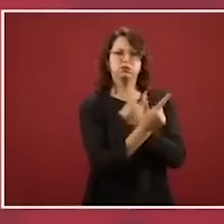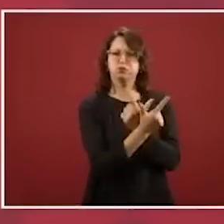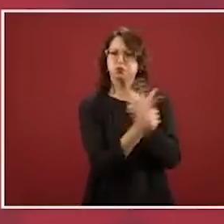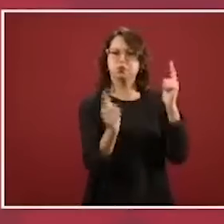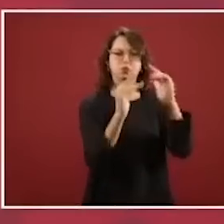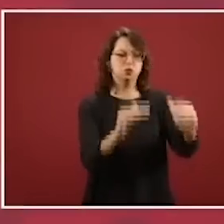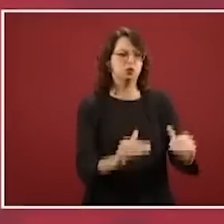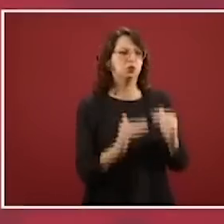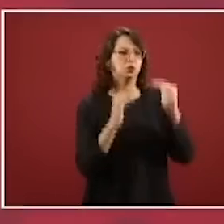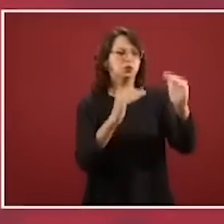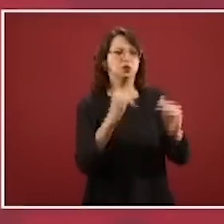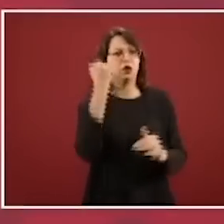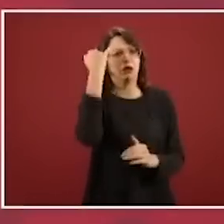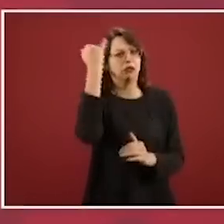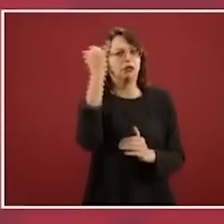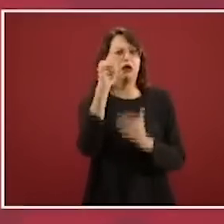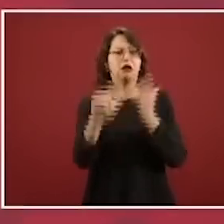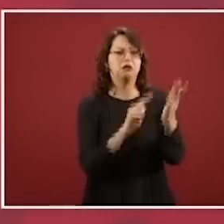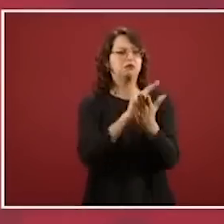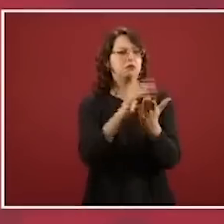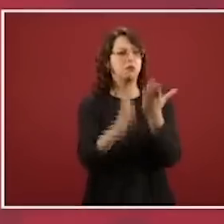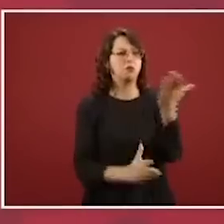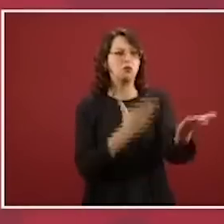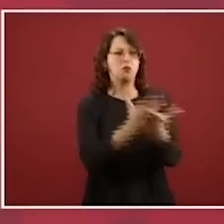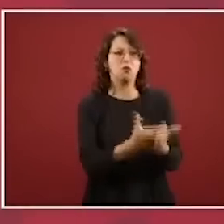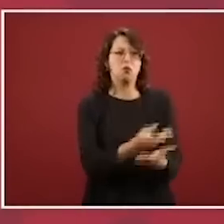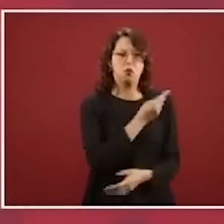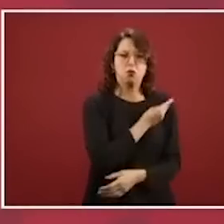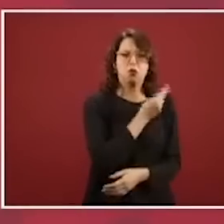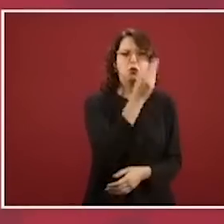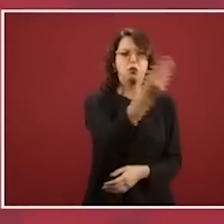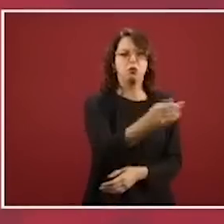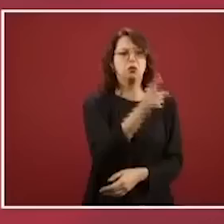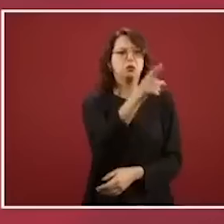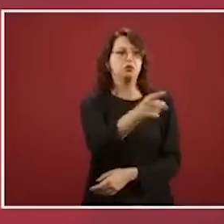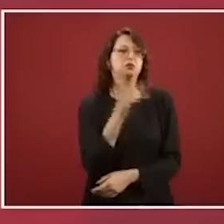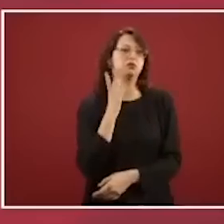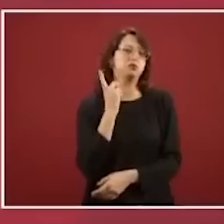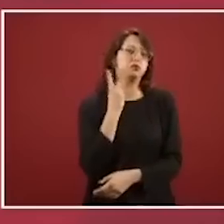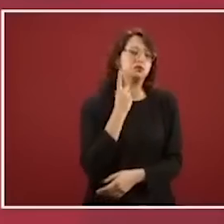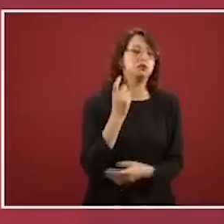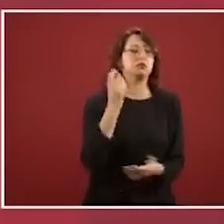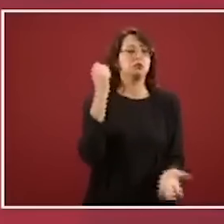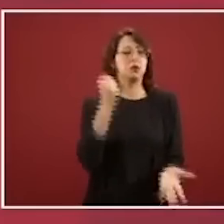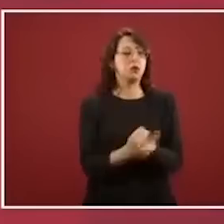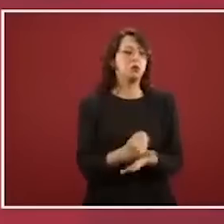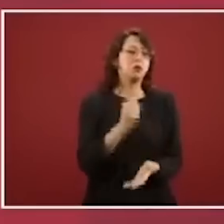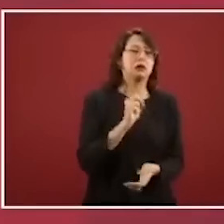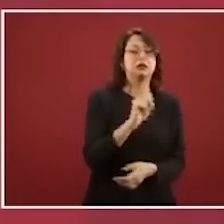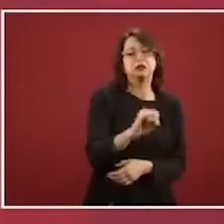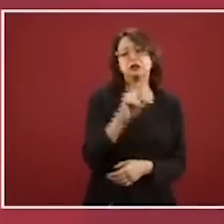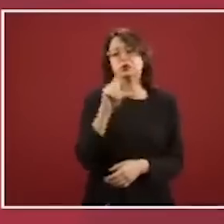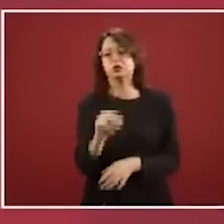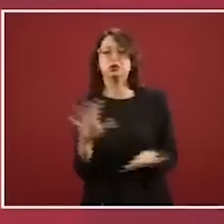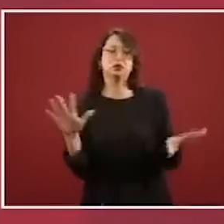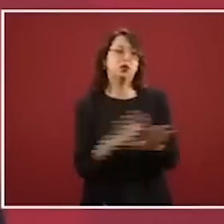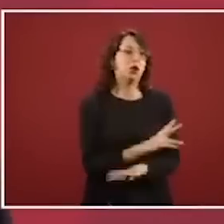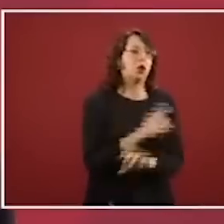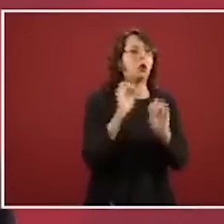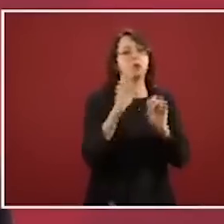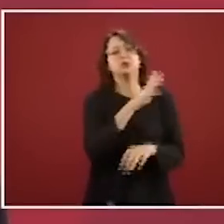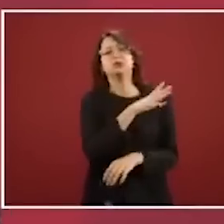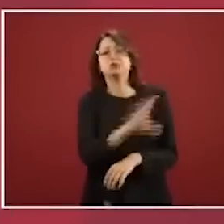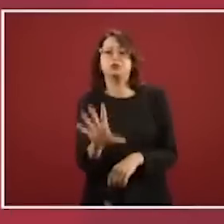de presentar sus iniciativas y de el Congreso aprobarlas. o modificarlas o